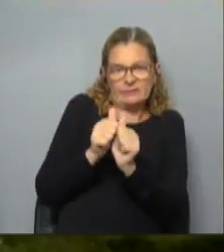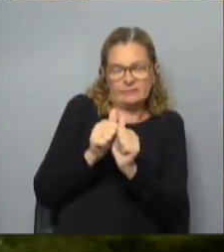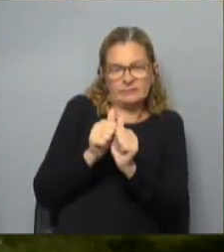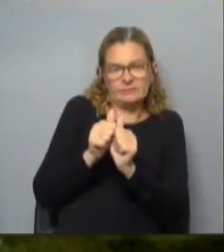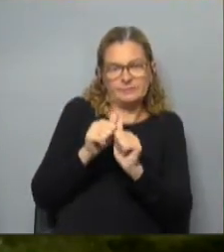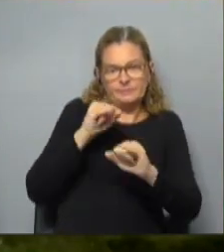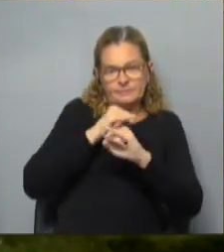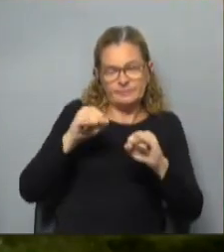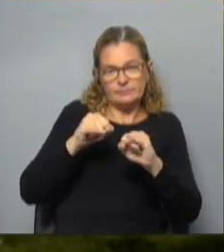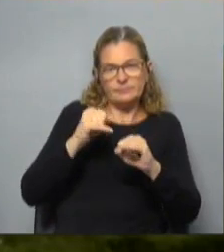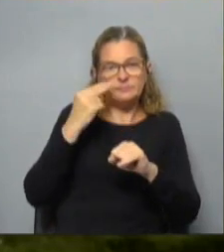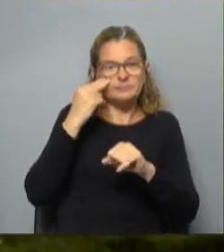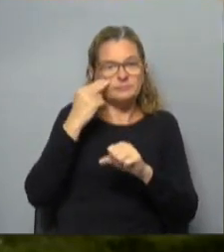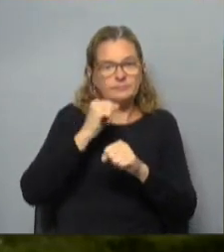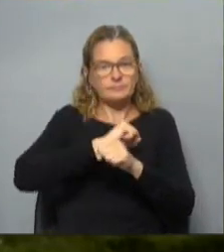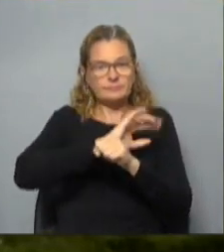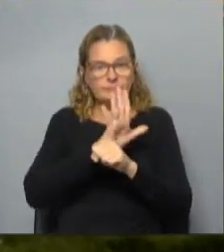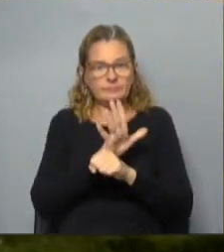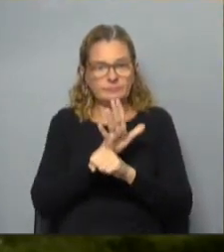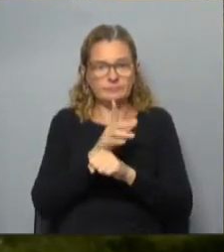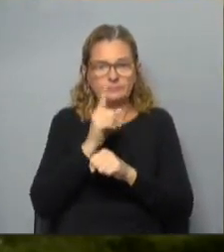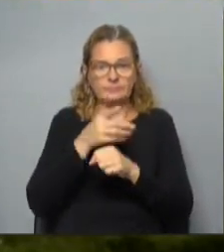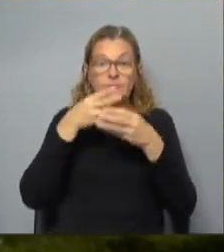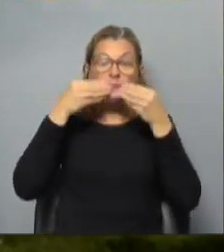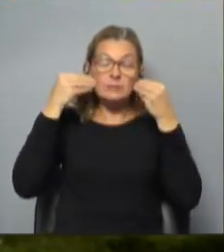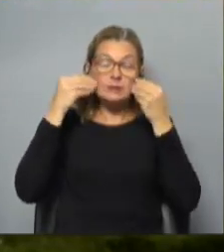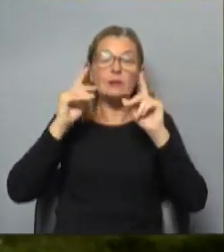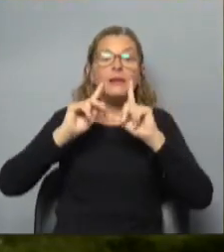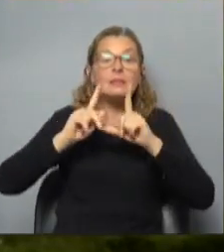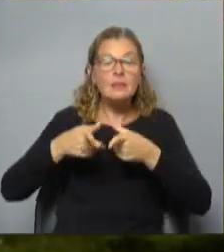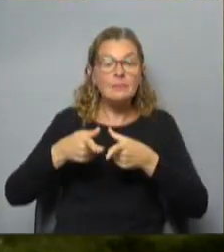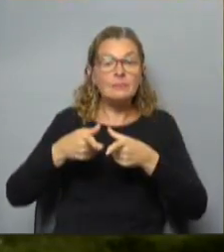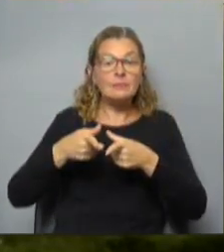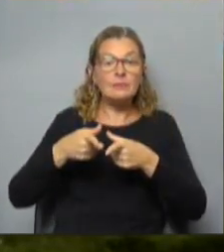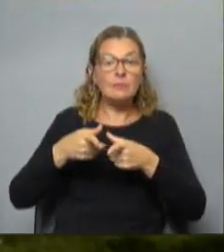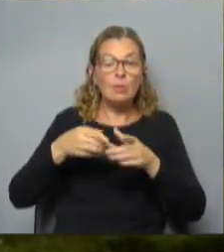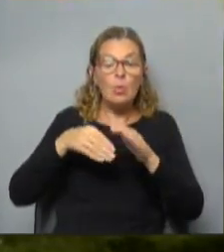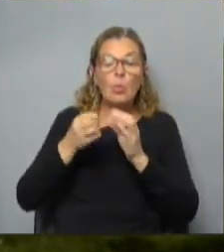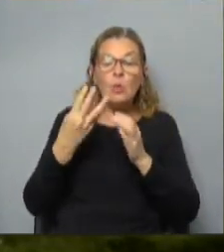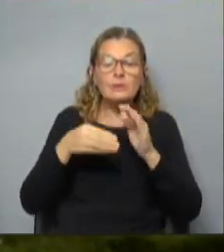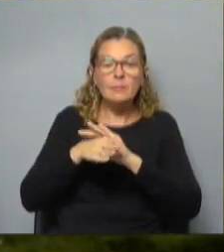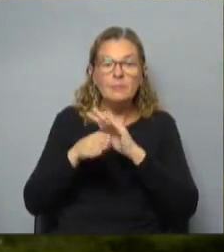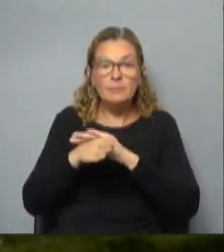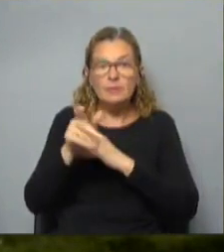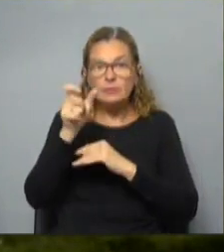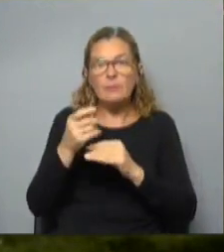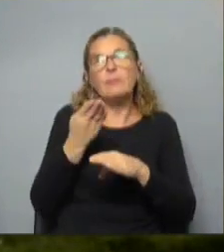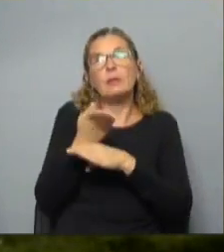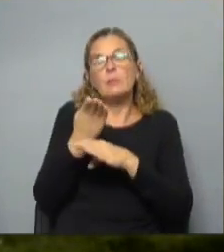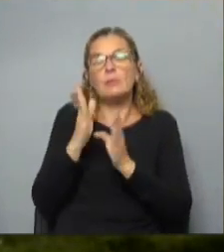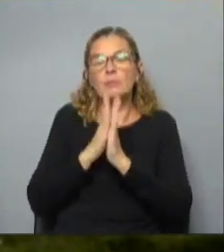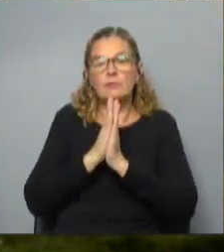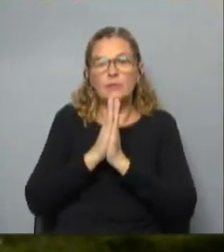fin de esta emergencia sanitaria lo que tiene que ver con la exigencia del tapaboca y también en los aforos que fue algo tan pedido que bueno que a partir